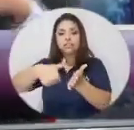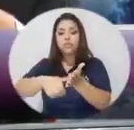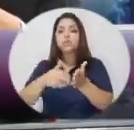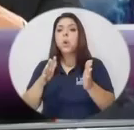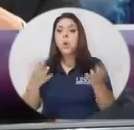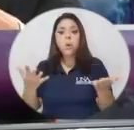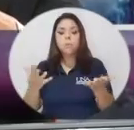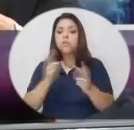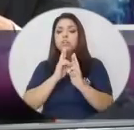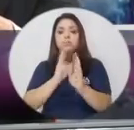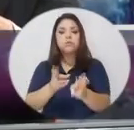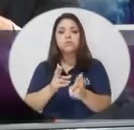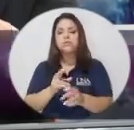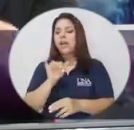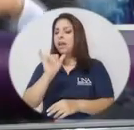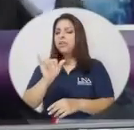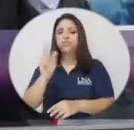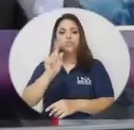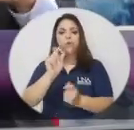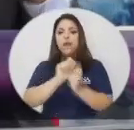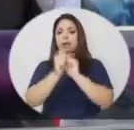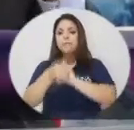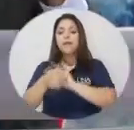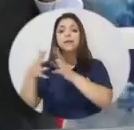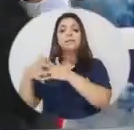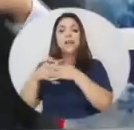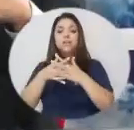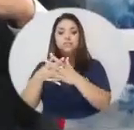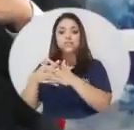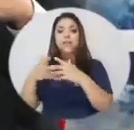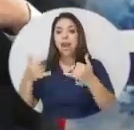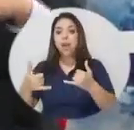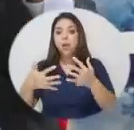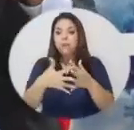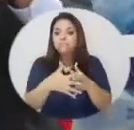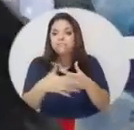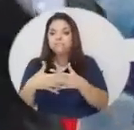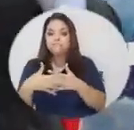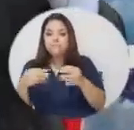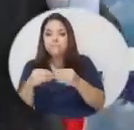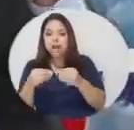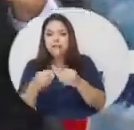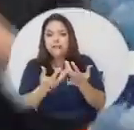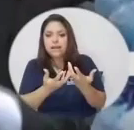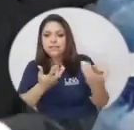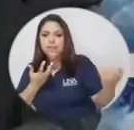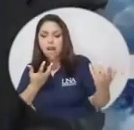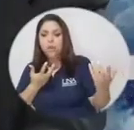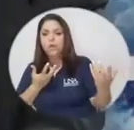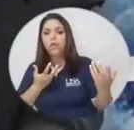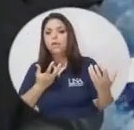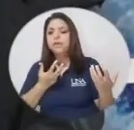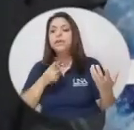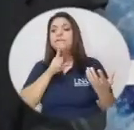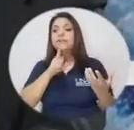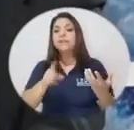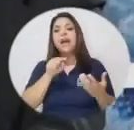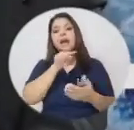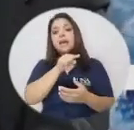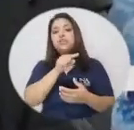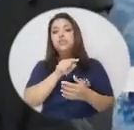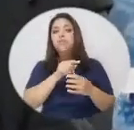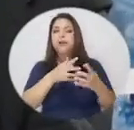tendiendo a un aislacionismo y a un proceso al aislarse también crear mecanismos de contención al crecimiento